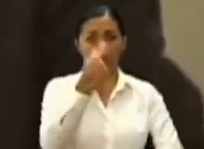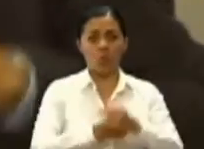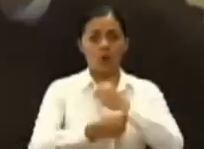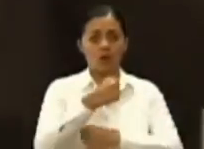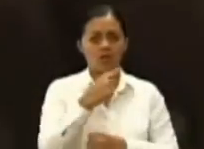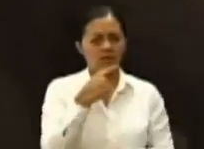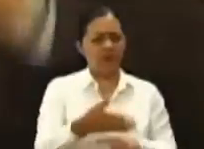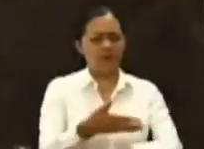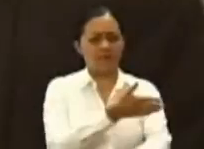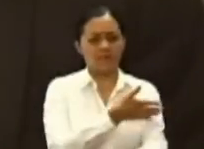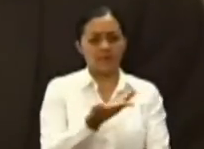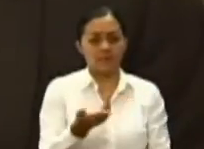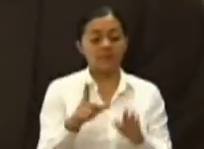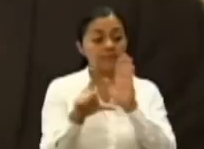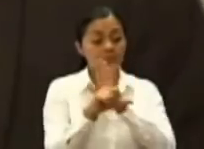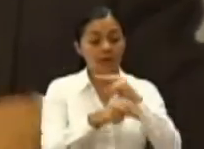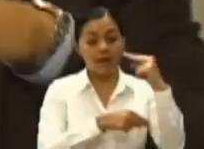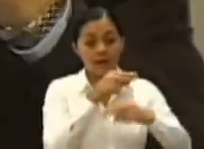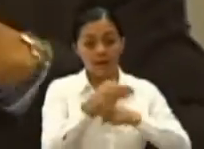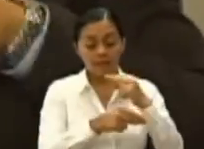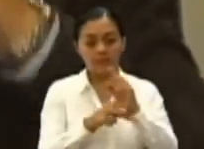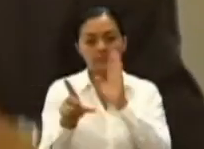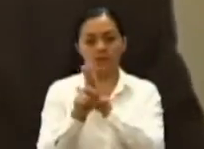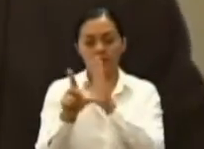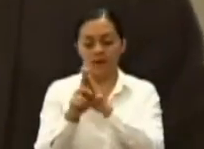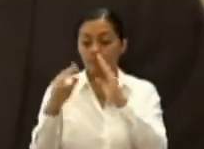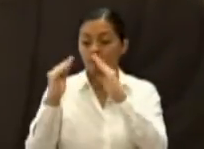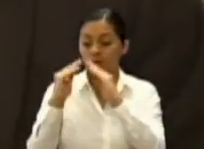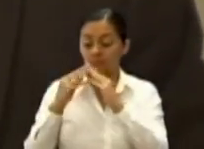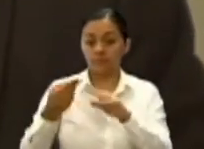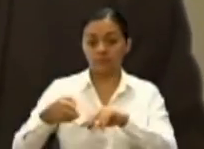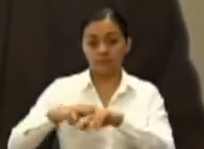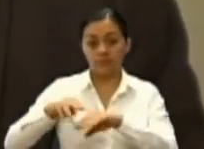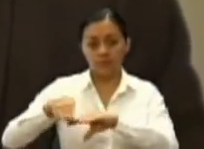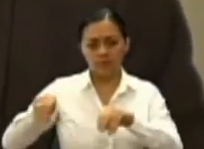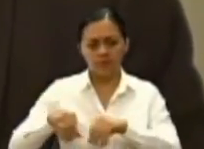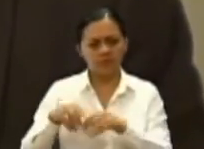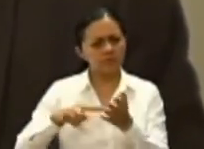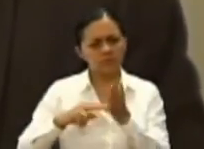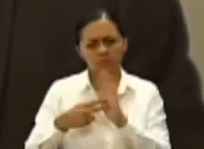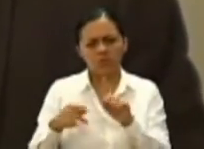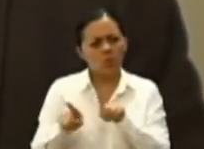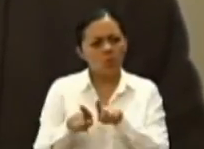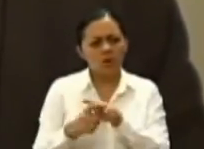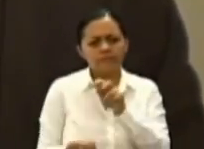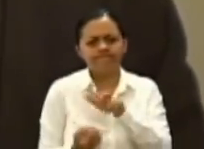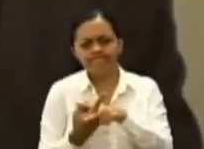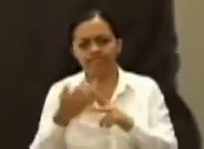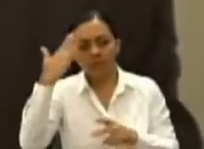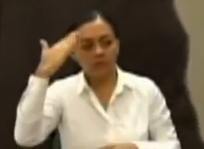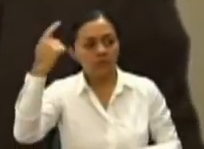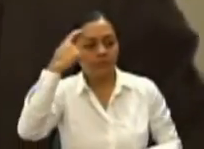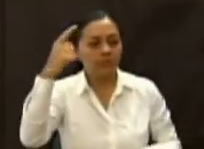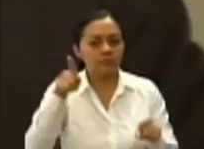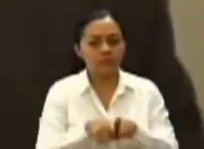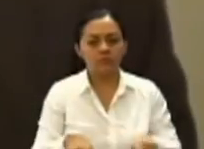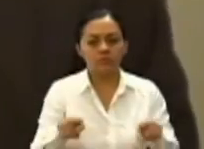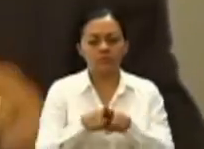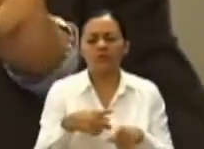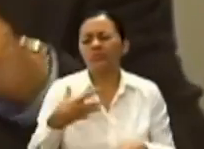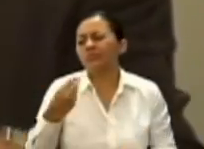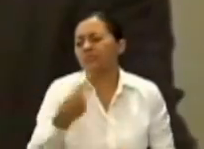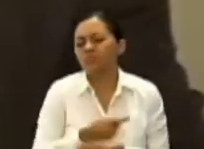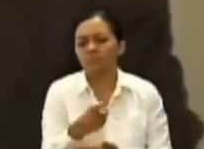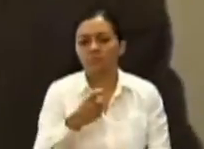tiempo la ley de gerencia de la ley probaría un pretexto que luego el pretexto pero cualquier configuración pretexto han venido conspiran frente a